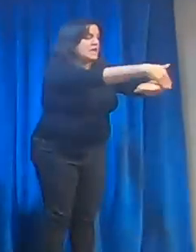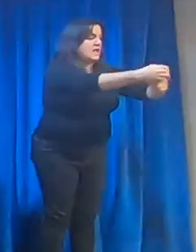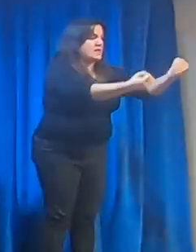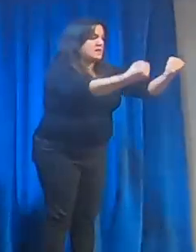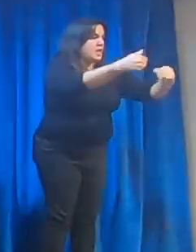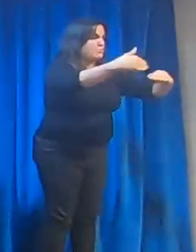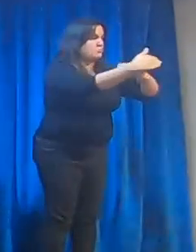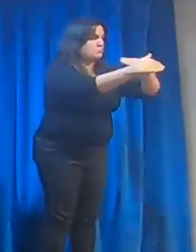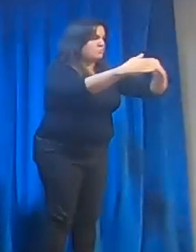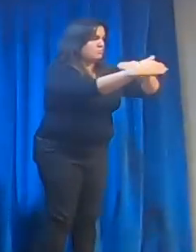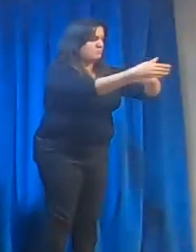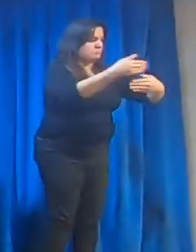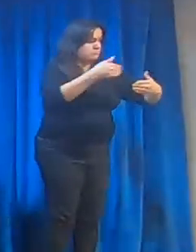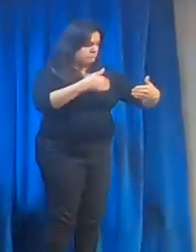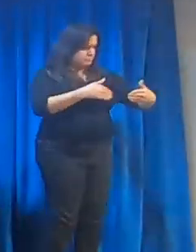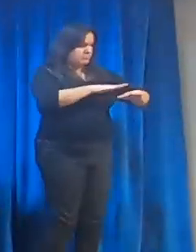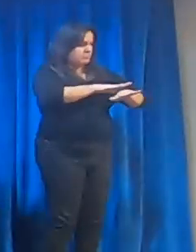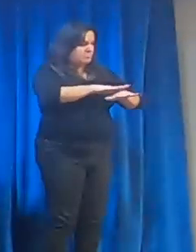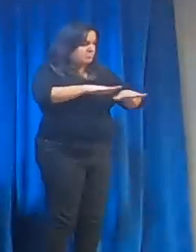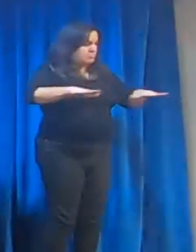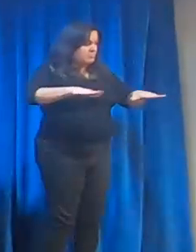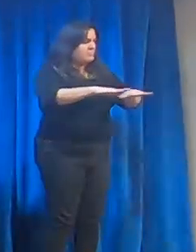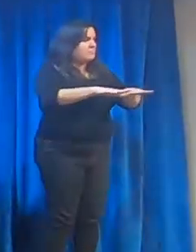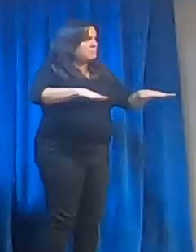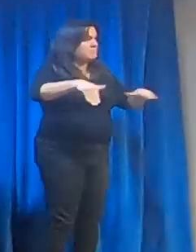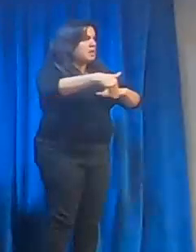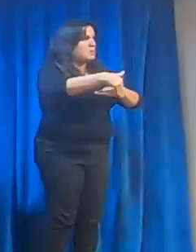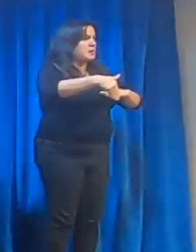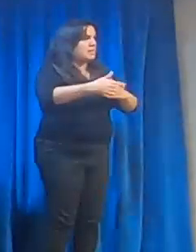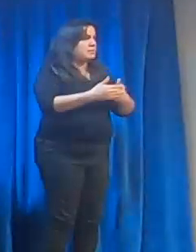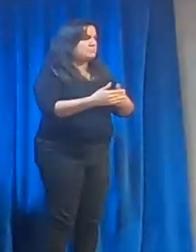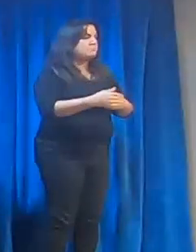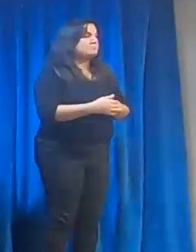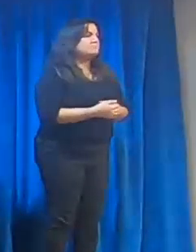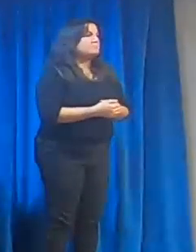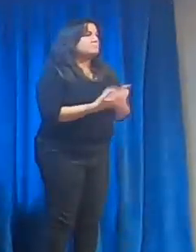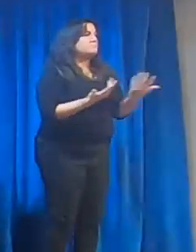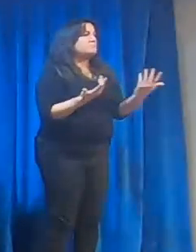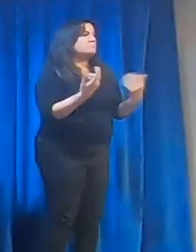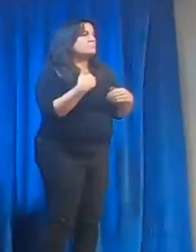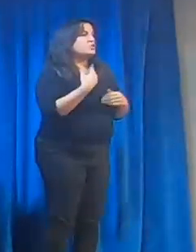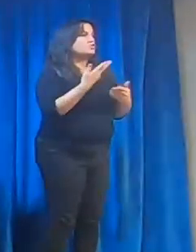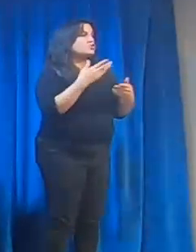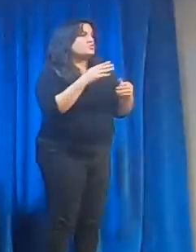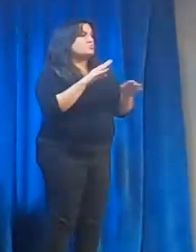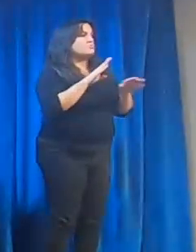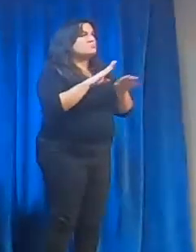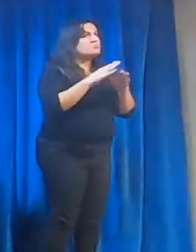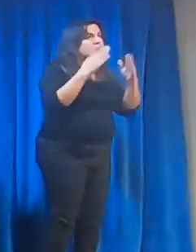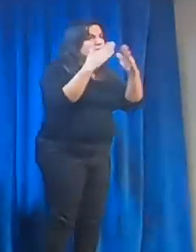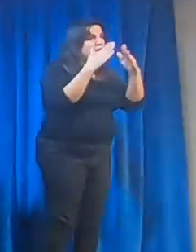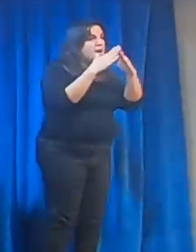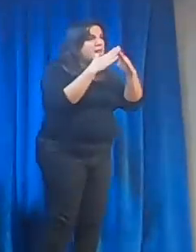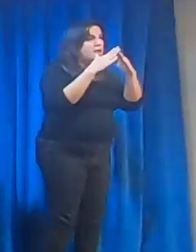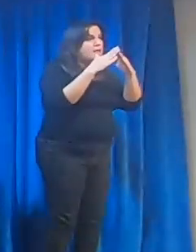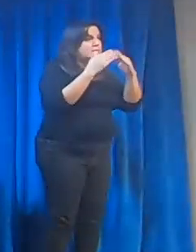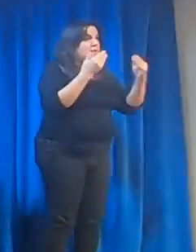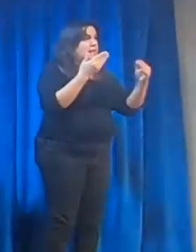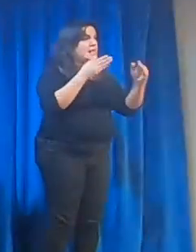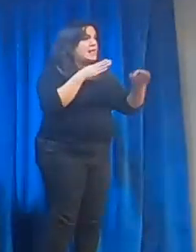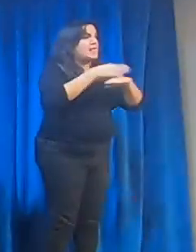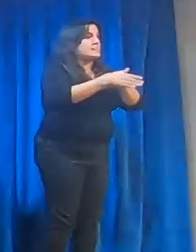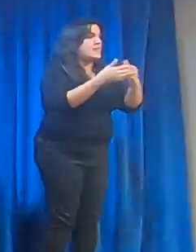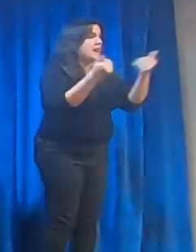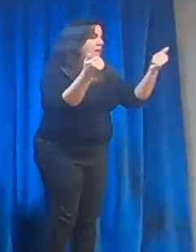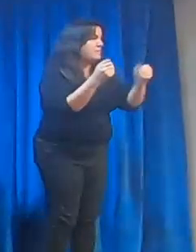La protección de la casa y el peligro de la calle. Uno podía estar rápido a su casa si algo había. Y la vereda era